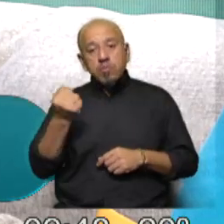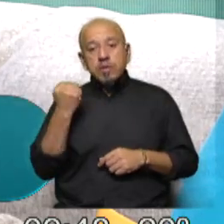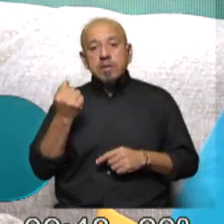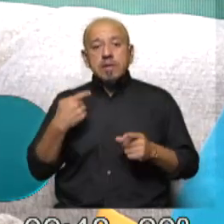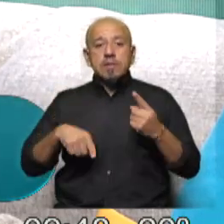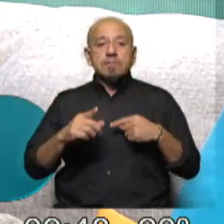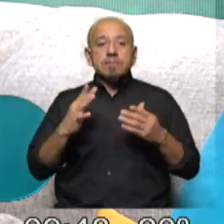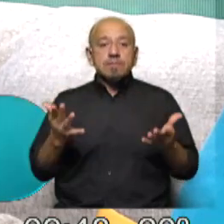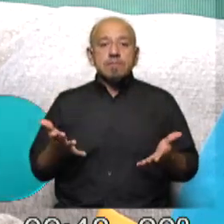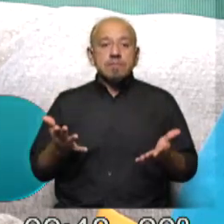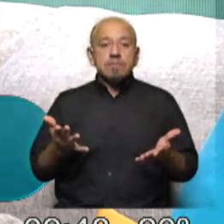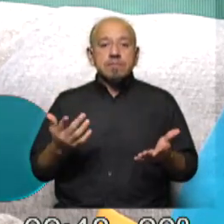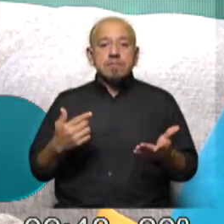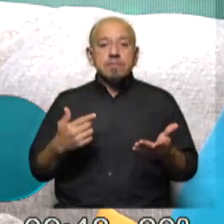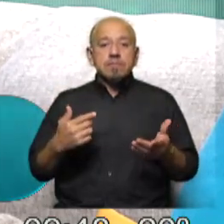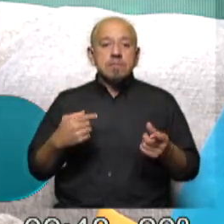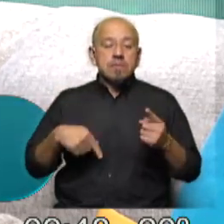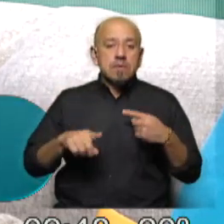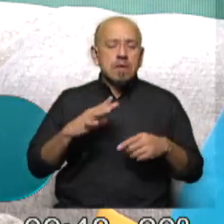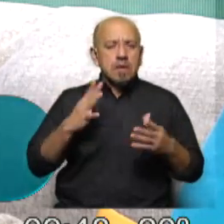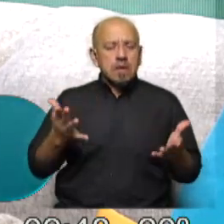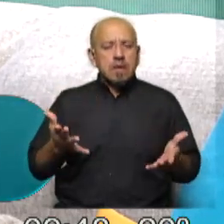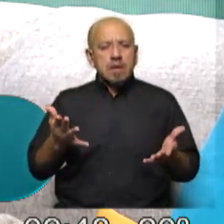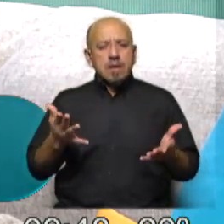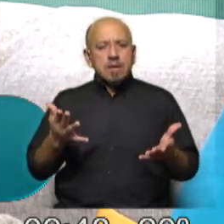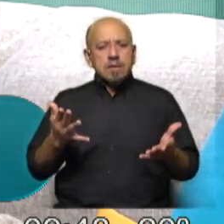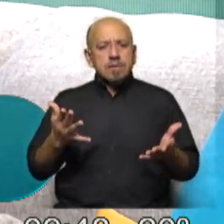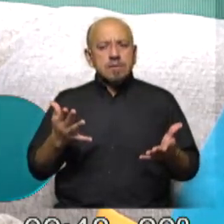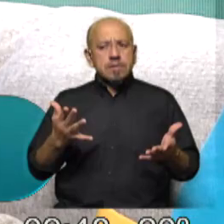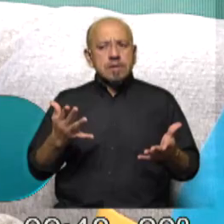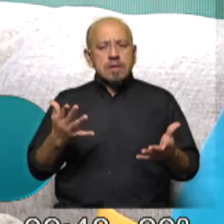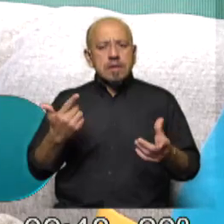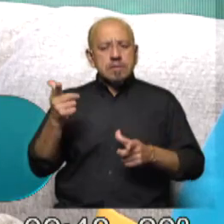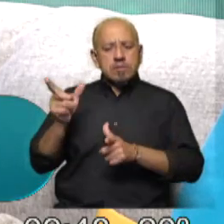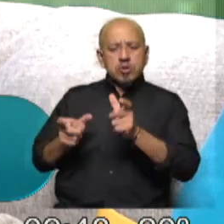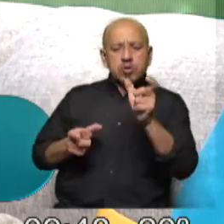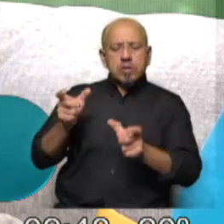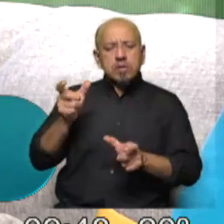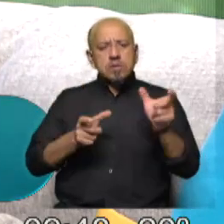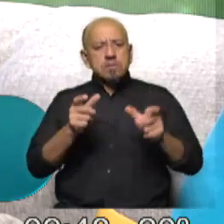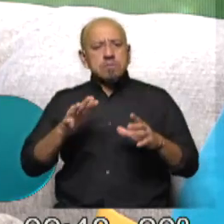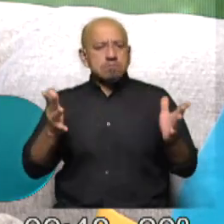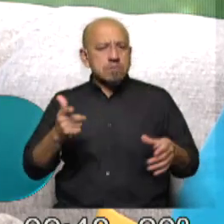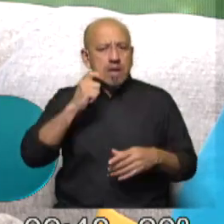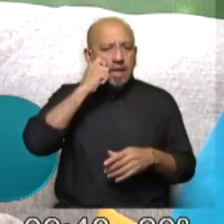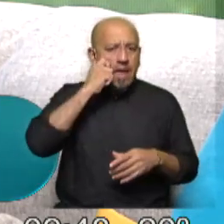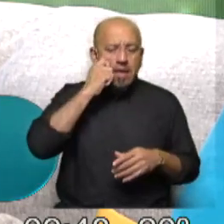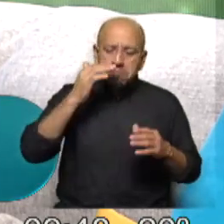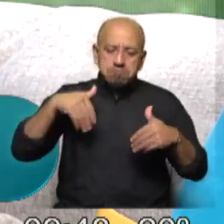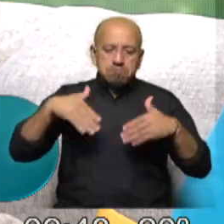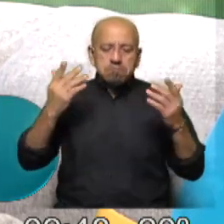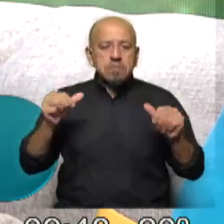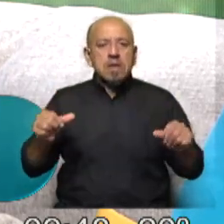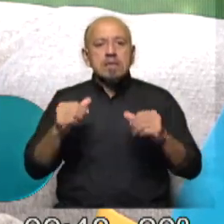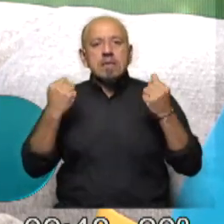siempre se trata de inculcar en todas las personas. Tengas la edad que tengas, hacer deporte,